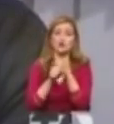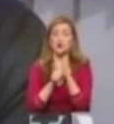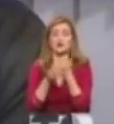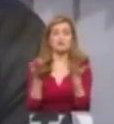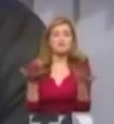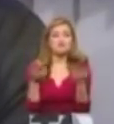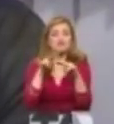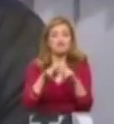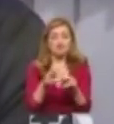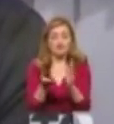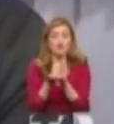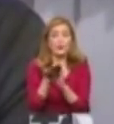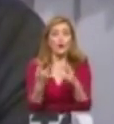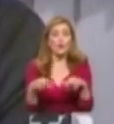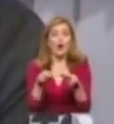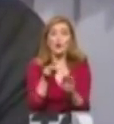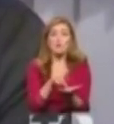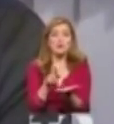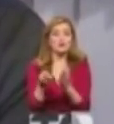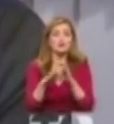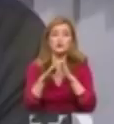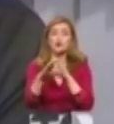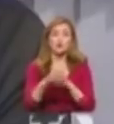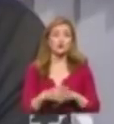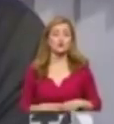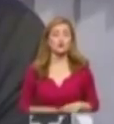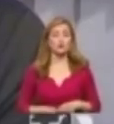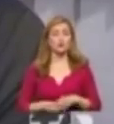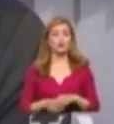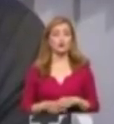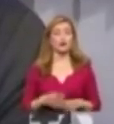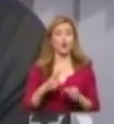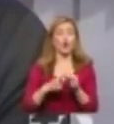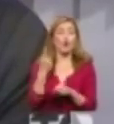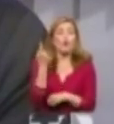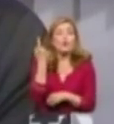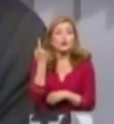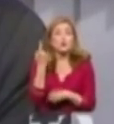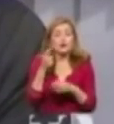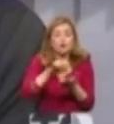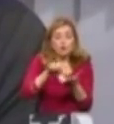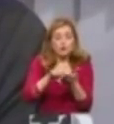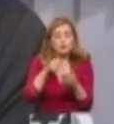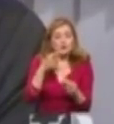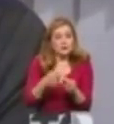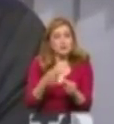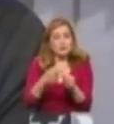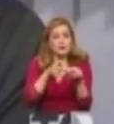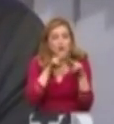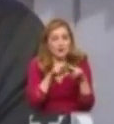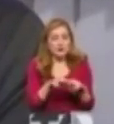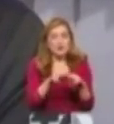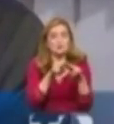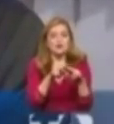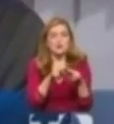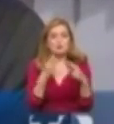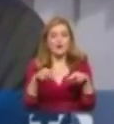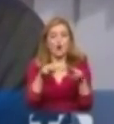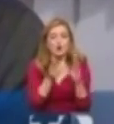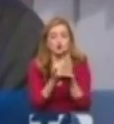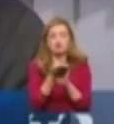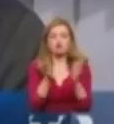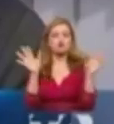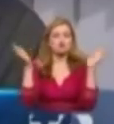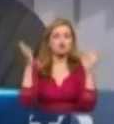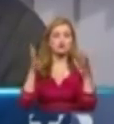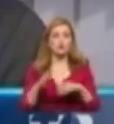ha tenido una revisión tarifaria. Quito es la única ciudad del país que no ha sido revisado su tarifa.